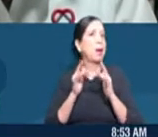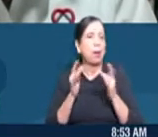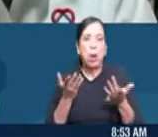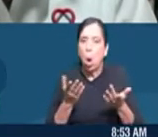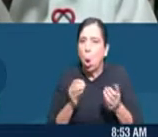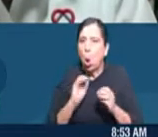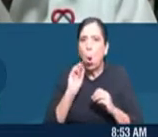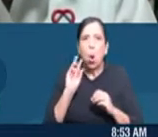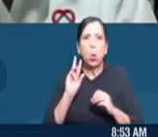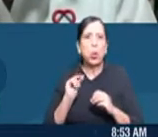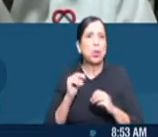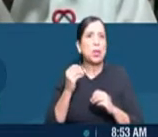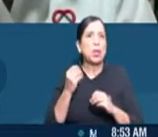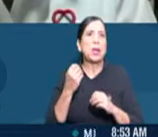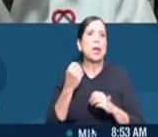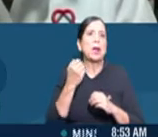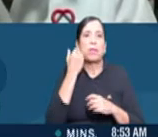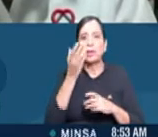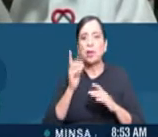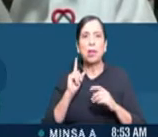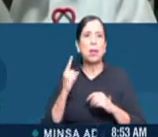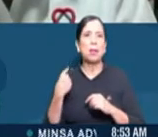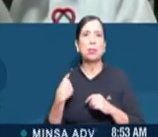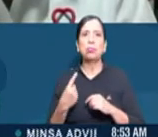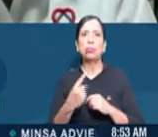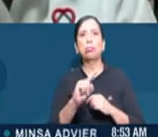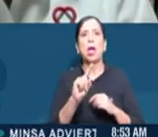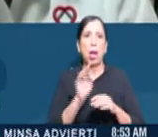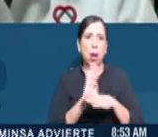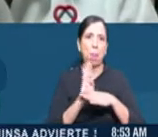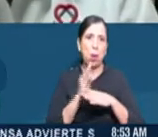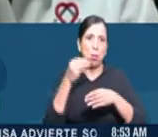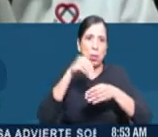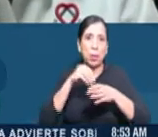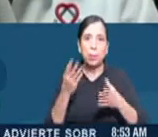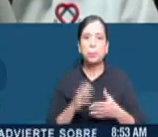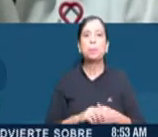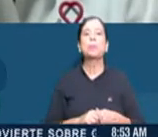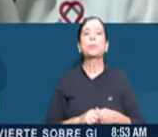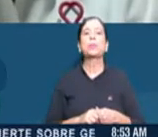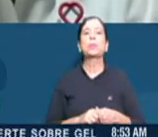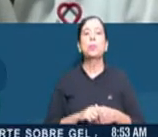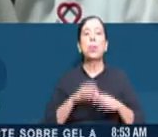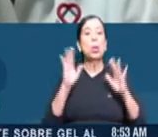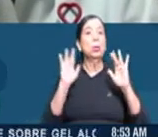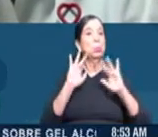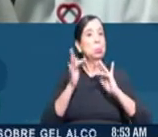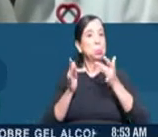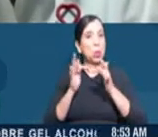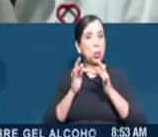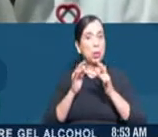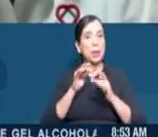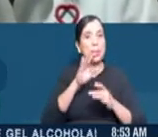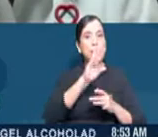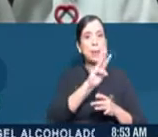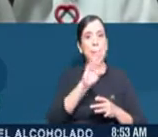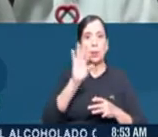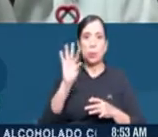tienen la facilidad de ir hasta un banco y hacer el depósito. Sí, nos pueden contactar al